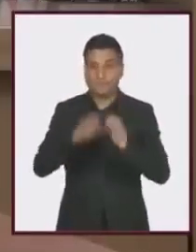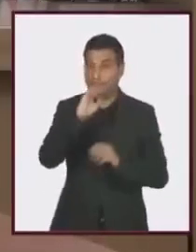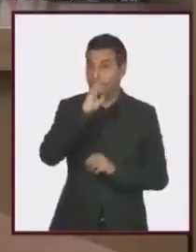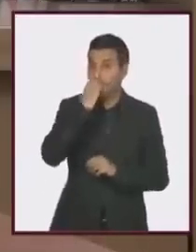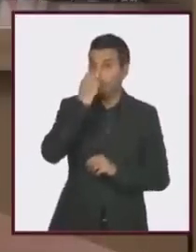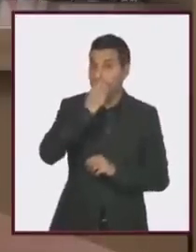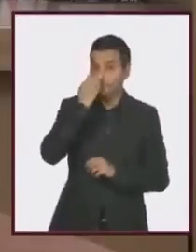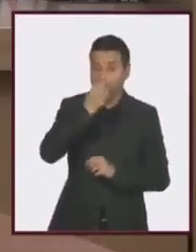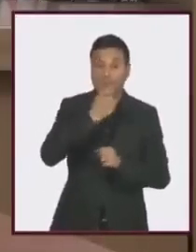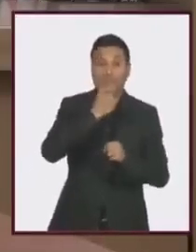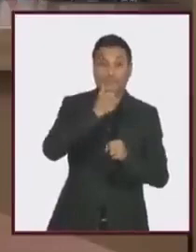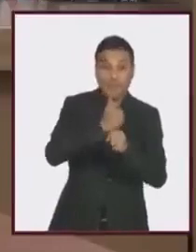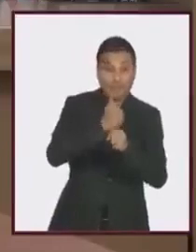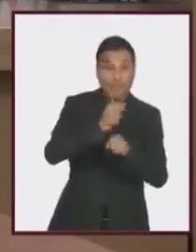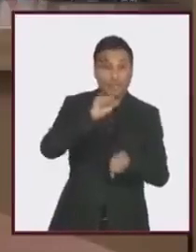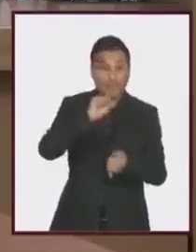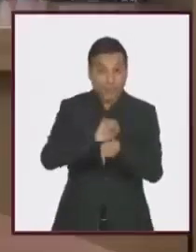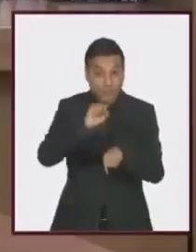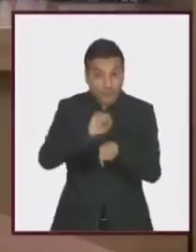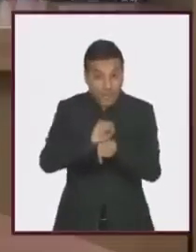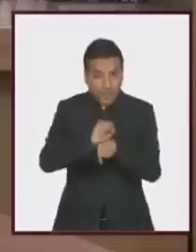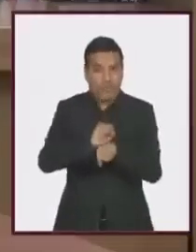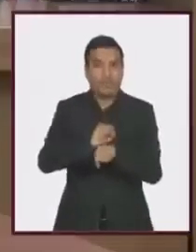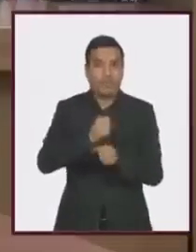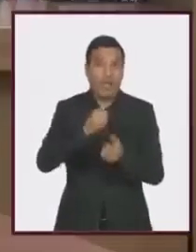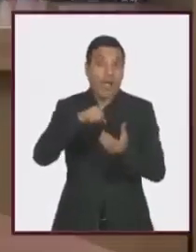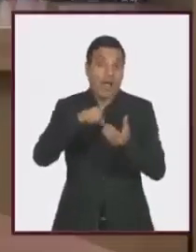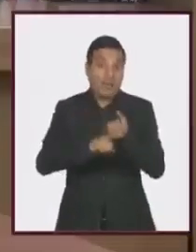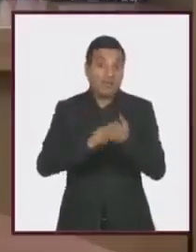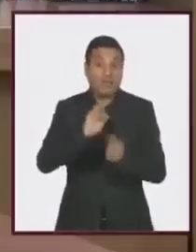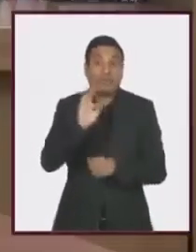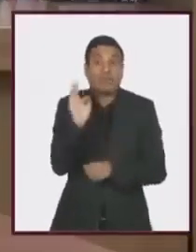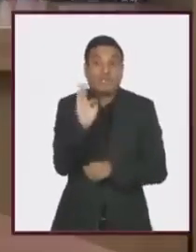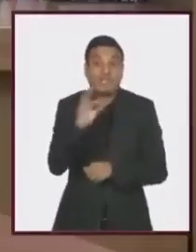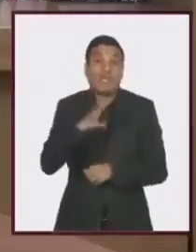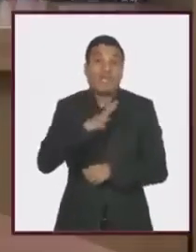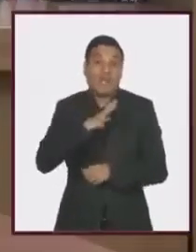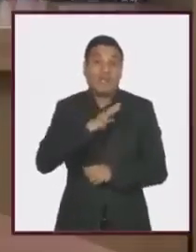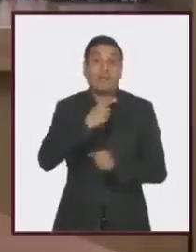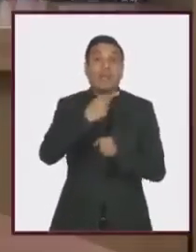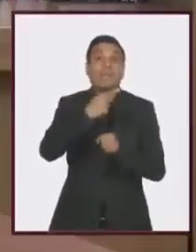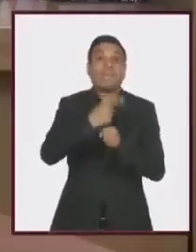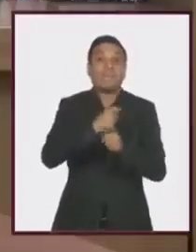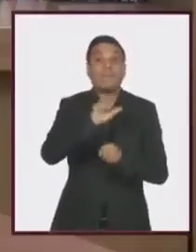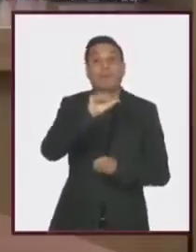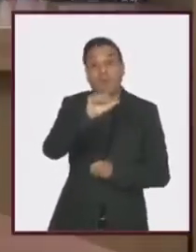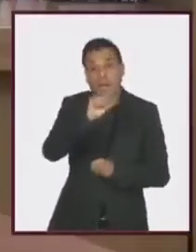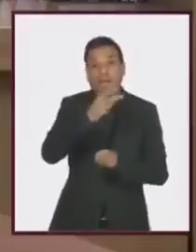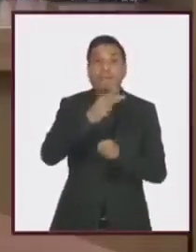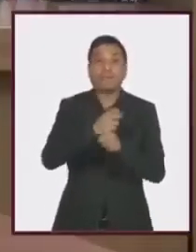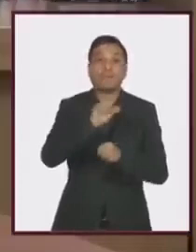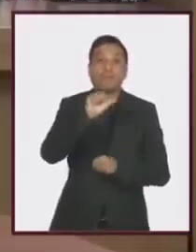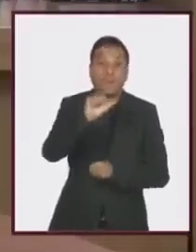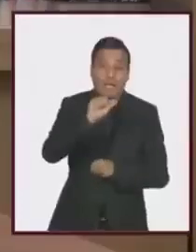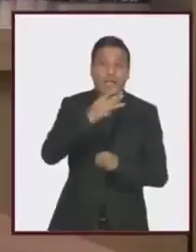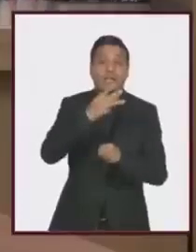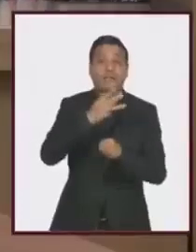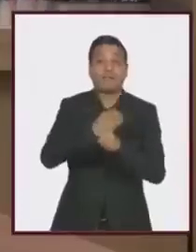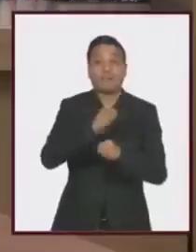primaria pueden existir 2 o 3 grupos de cada grado y entonces hay que tomar en consideración